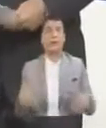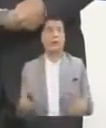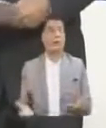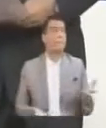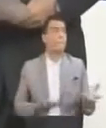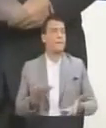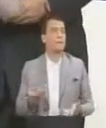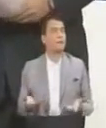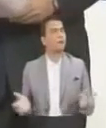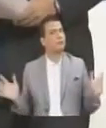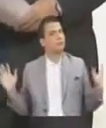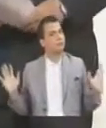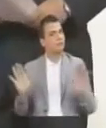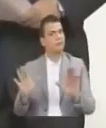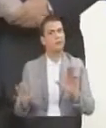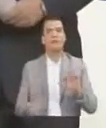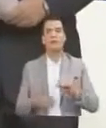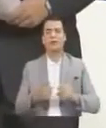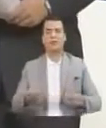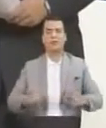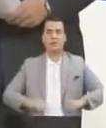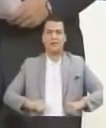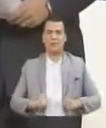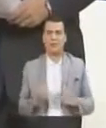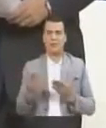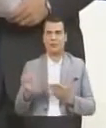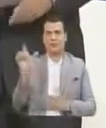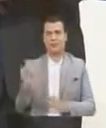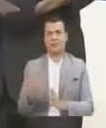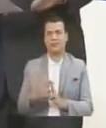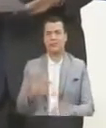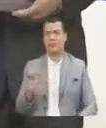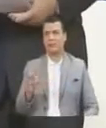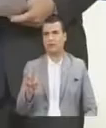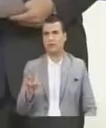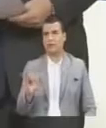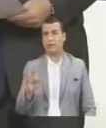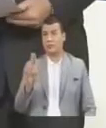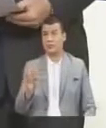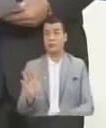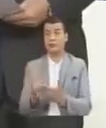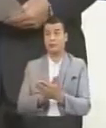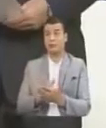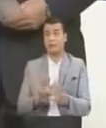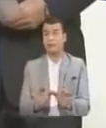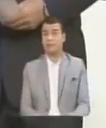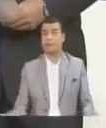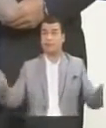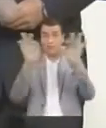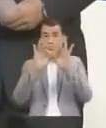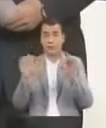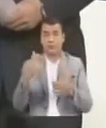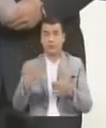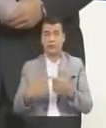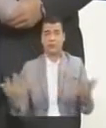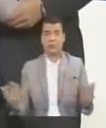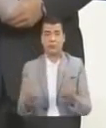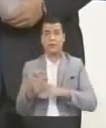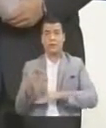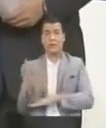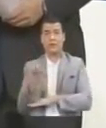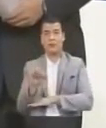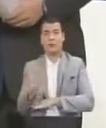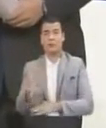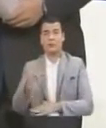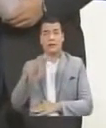Y ahora vamos a la capital de la República, donde conectamos con Edwin Suá, que nos tiene y nos presenta información importante para los usuarios de la EPS Café Salud,